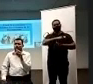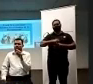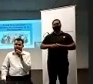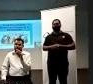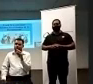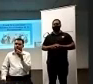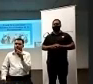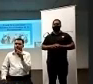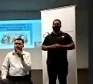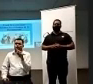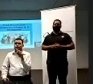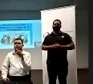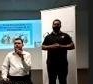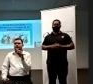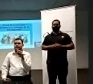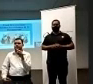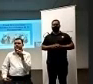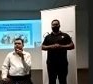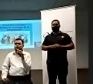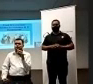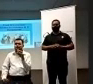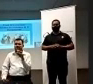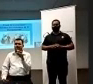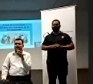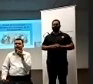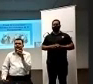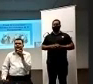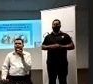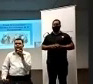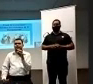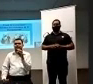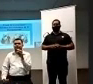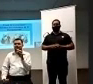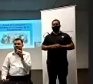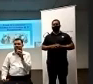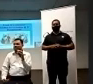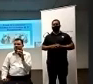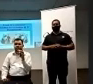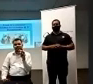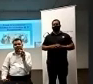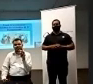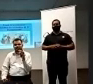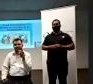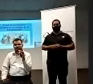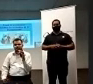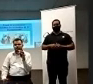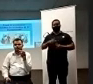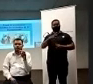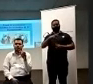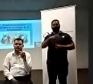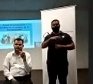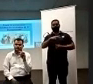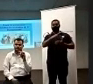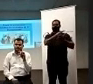un trato con los medios de difusión masiva que nos permitan entender a las personas con discapacidad cómo